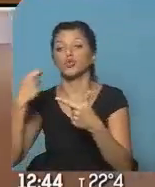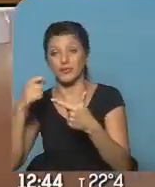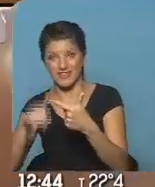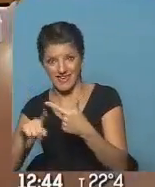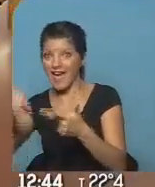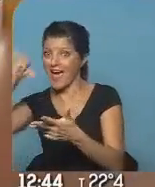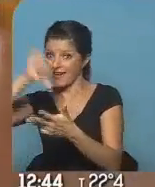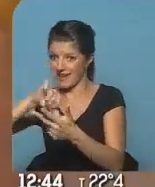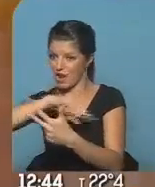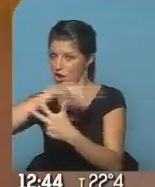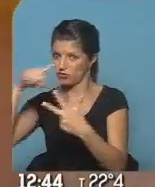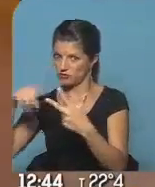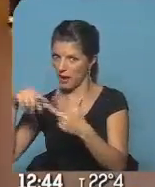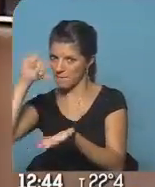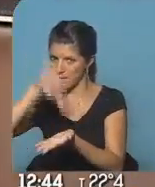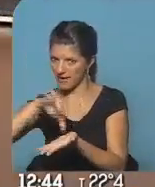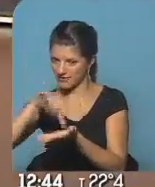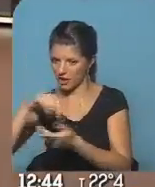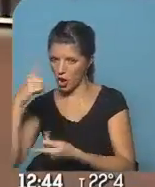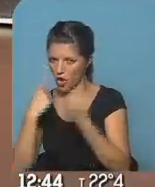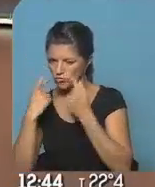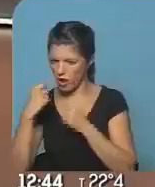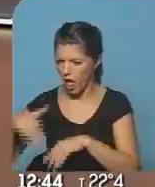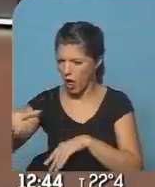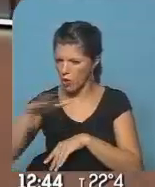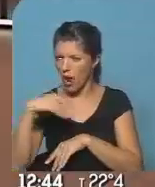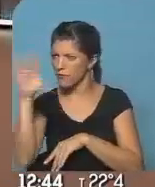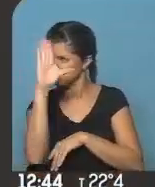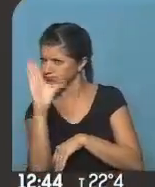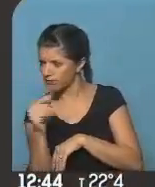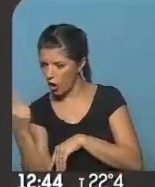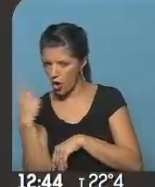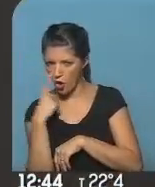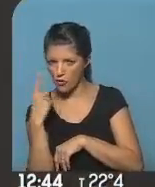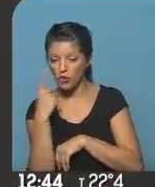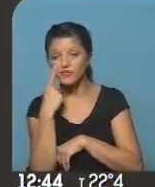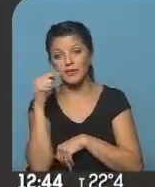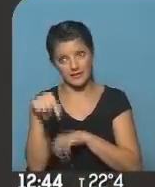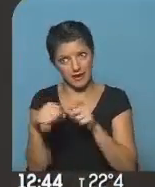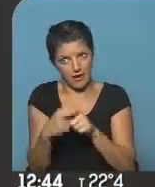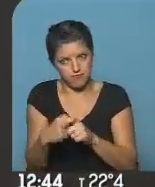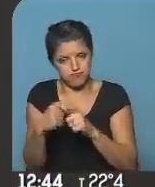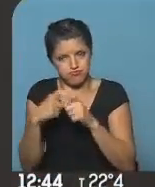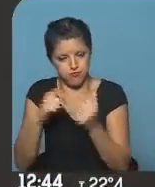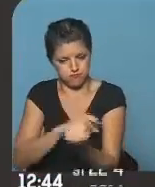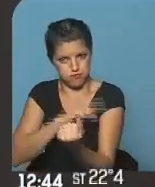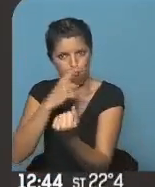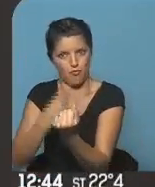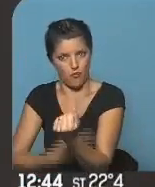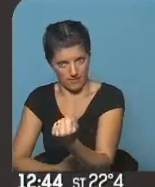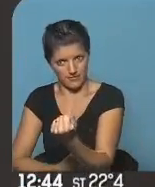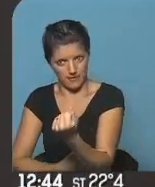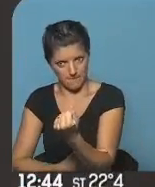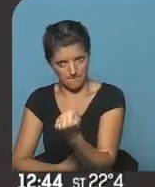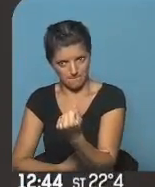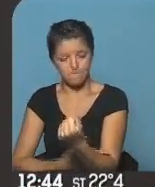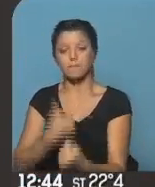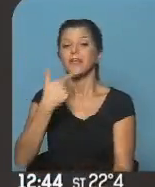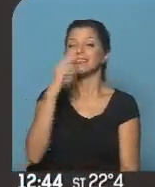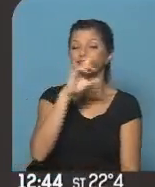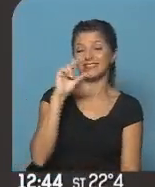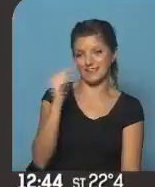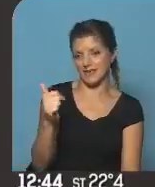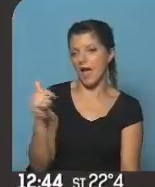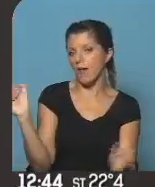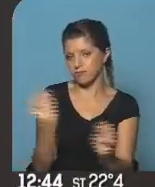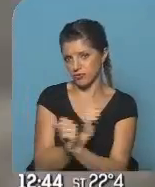3 potencias que manejan la zona, que conocen la zona y que crecen en la zona, y que el escenario sirio les ha dado el poder de fuego enormemente y de